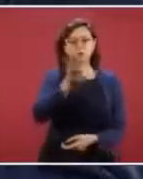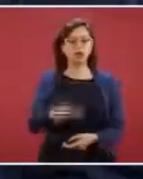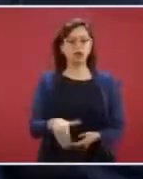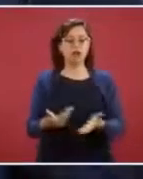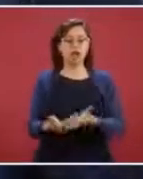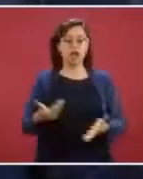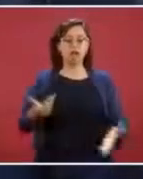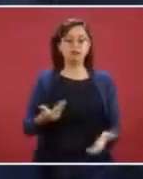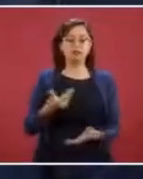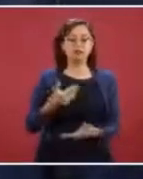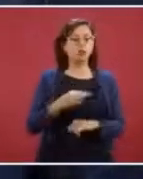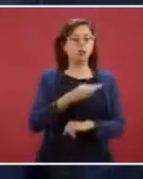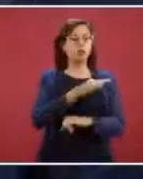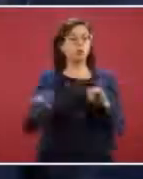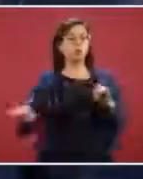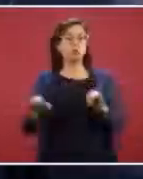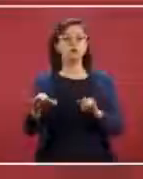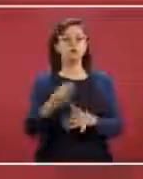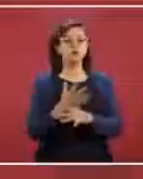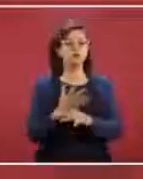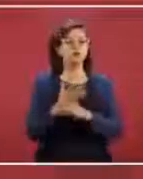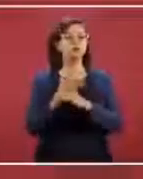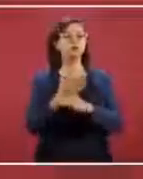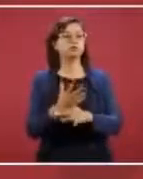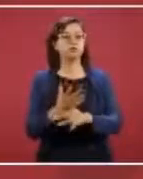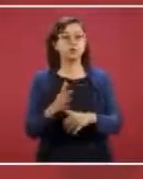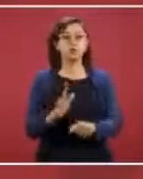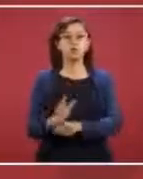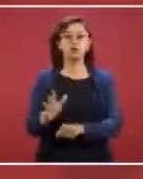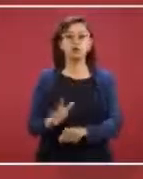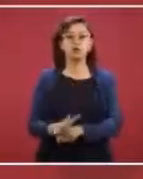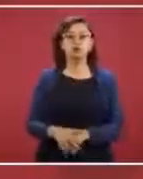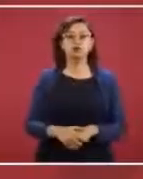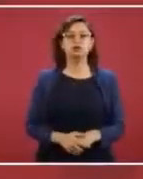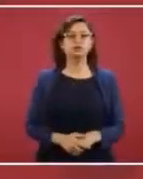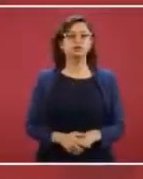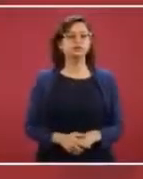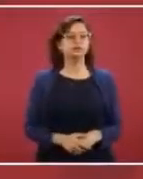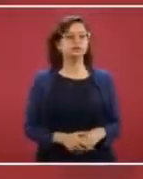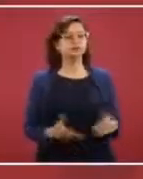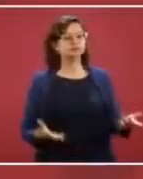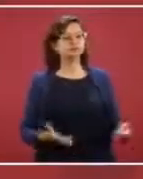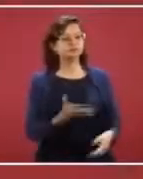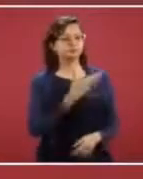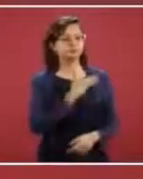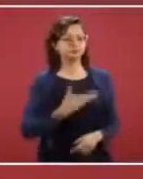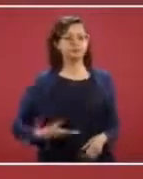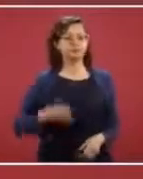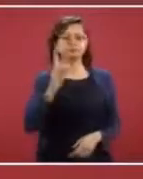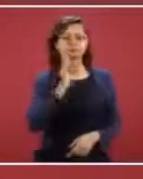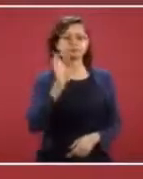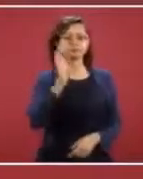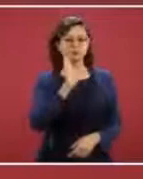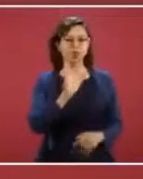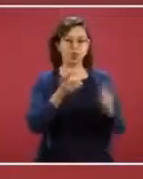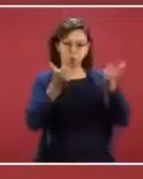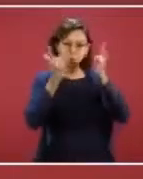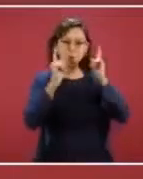otras cosas, deseándole al presidente Carranza que le fuera bien,